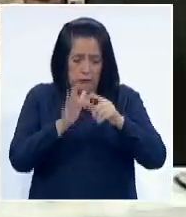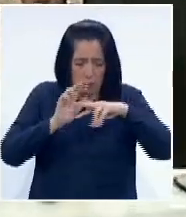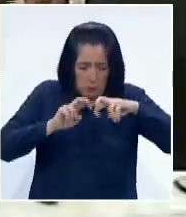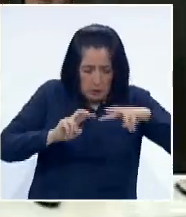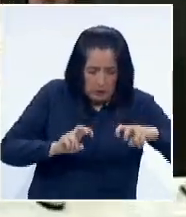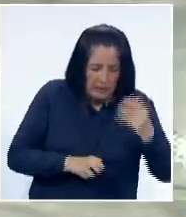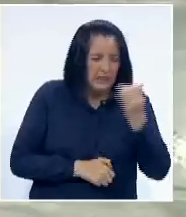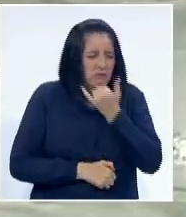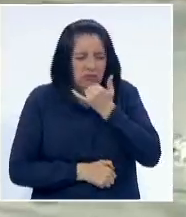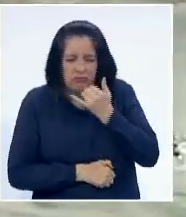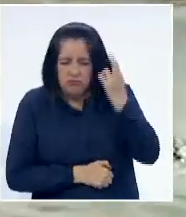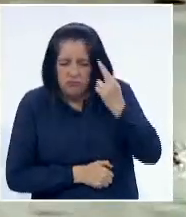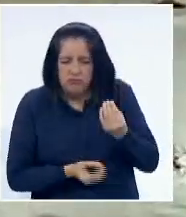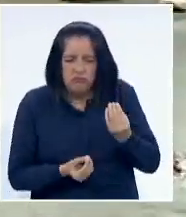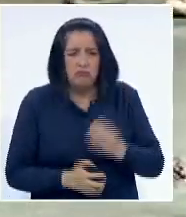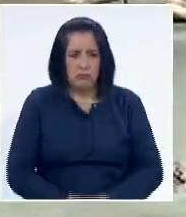causas.